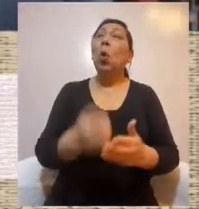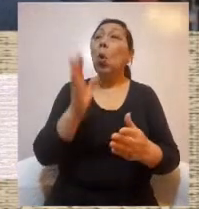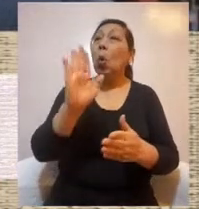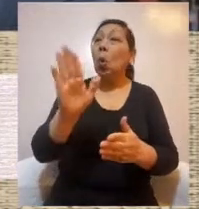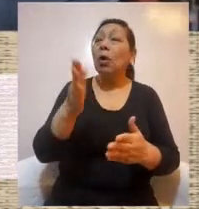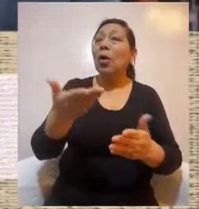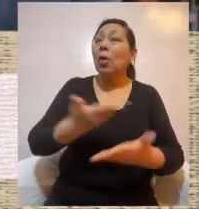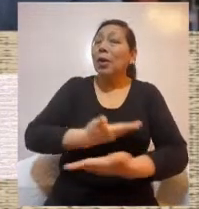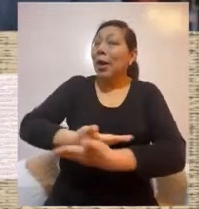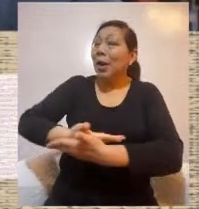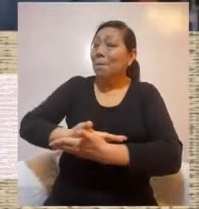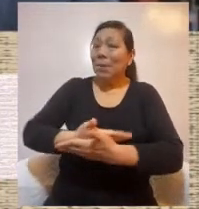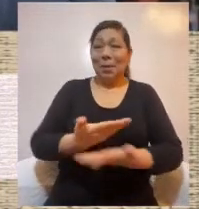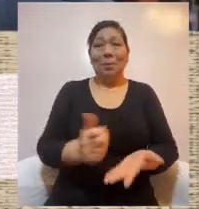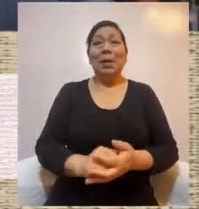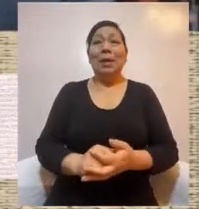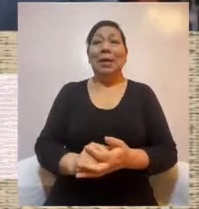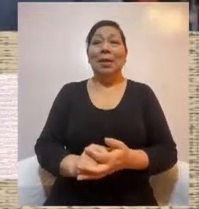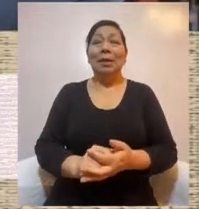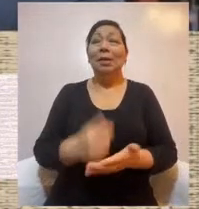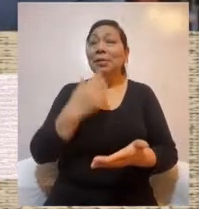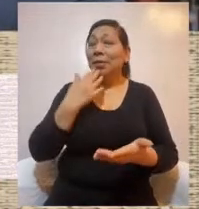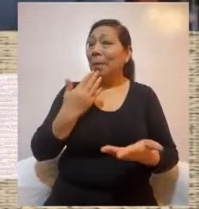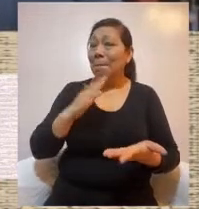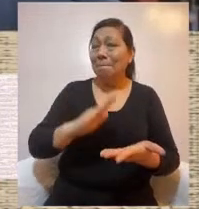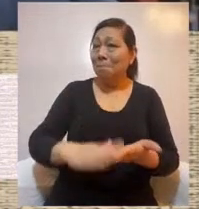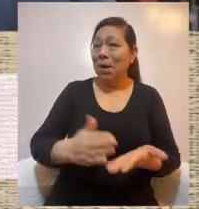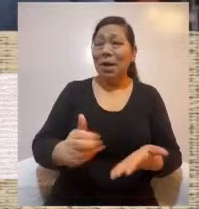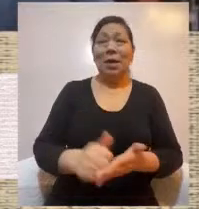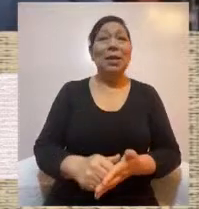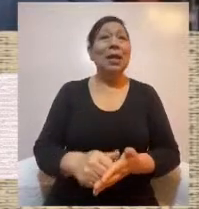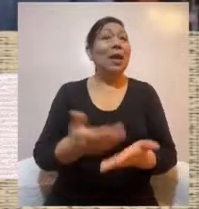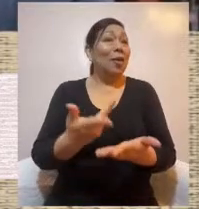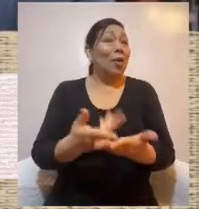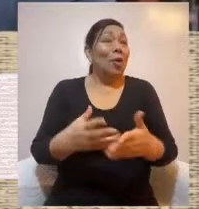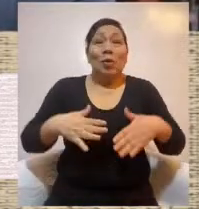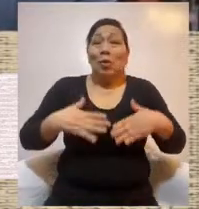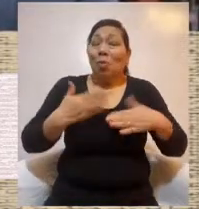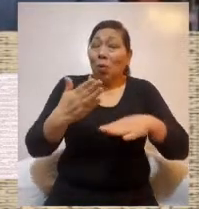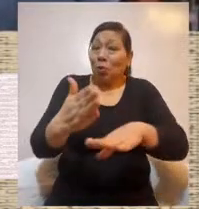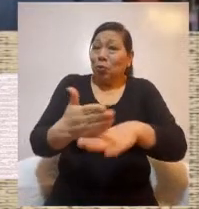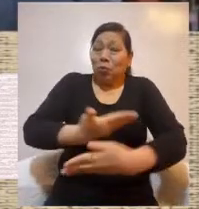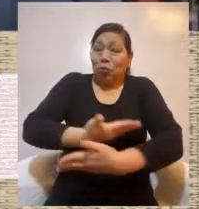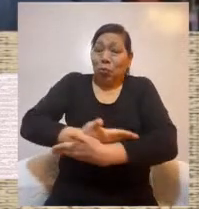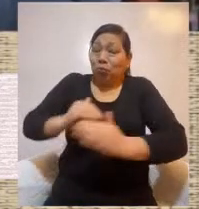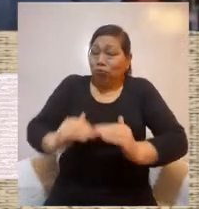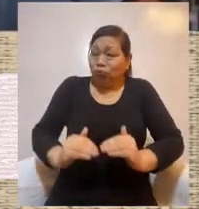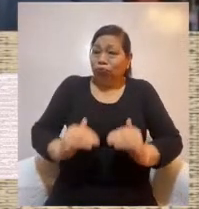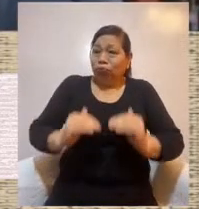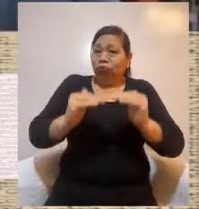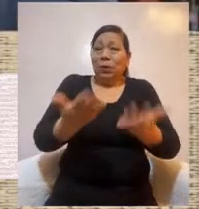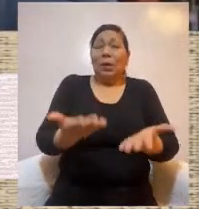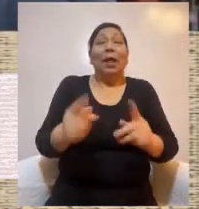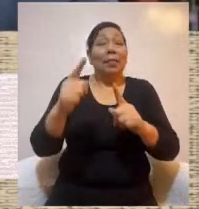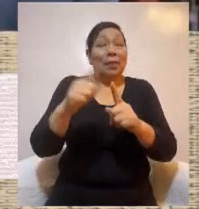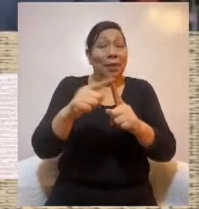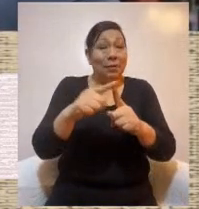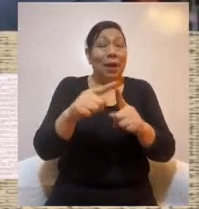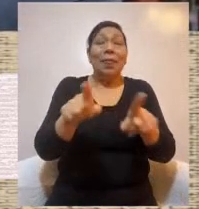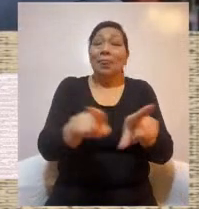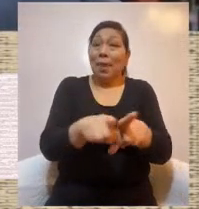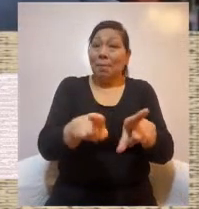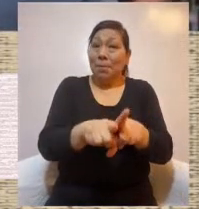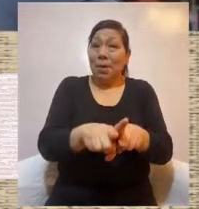fundamentales en relación con el menor, quien evidentemente se ve perjudicado por el hecho de que no se pueda desarrollar la lactancia materna. El